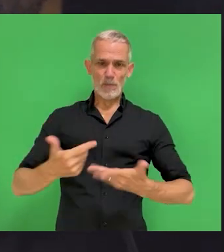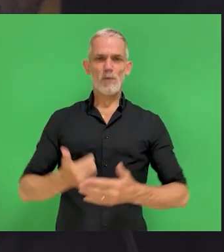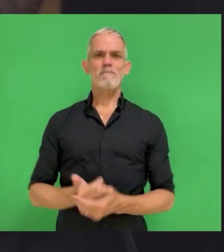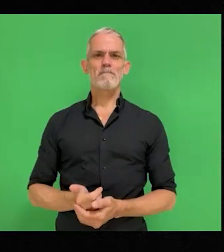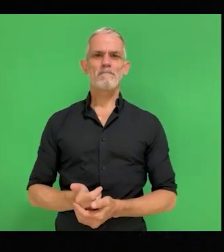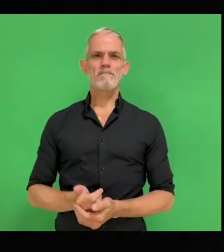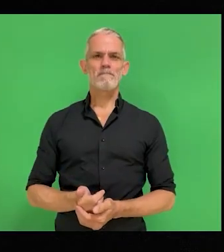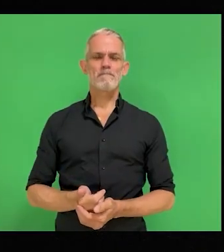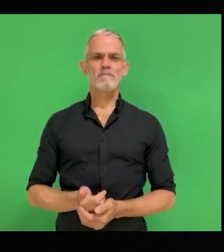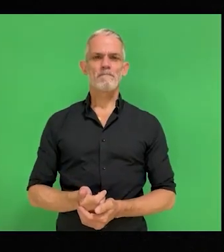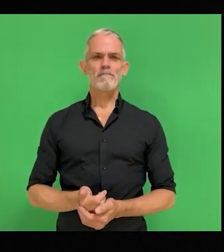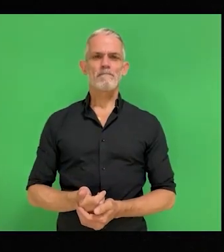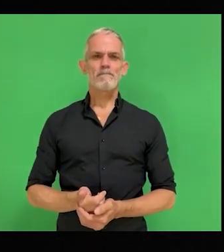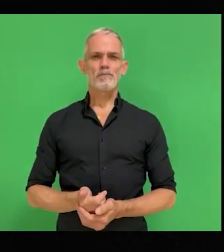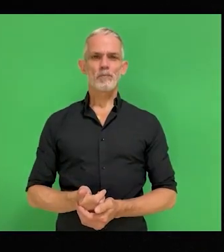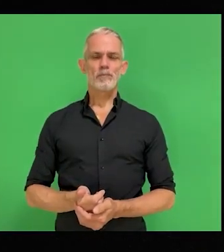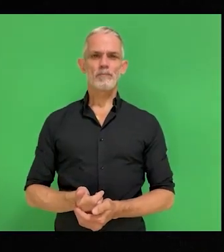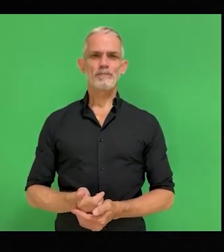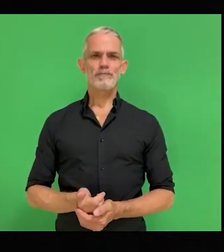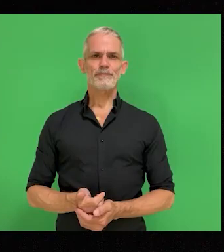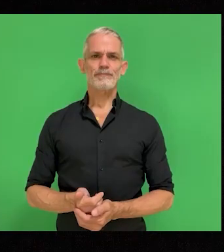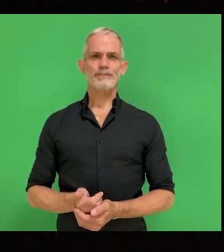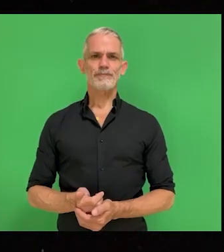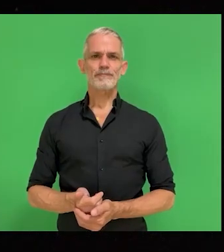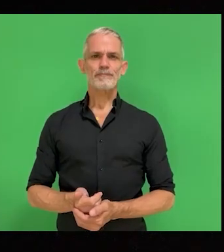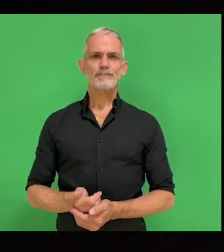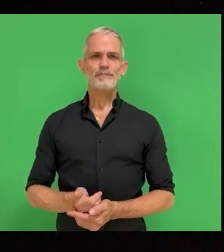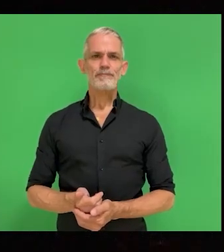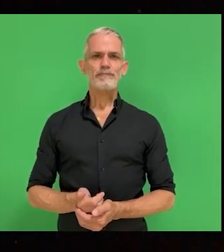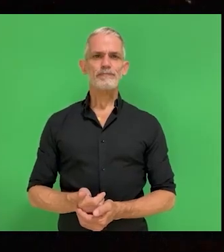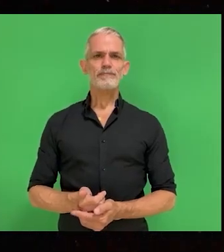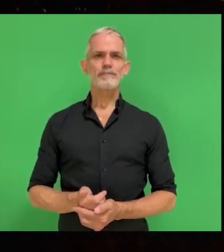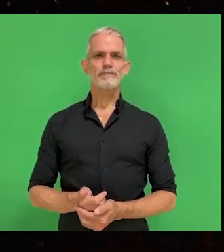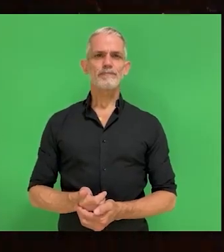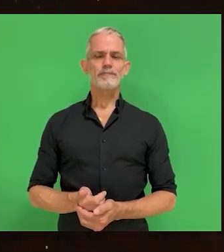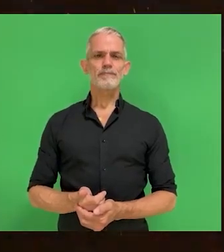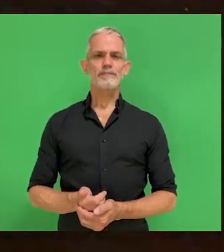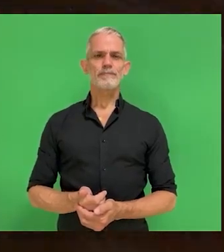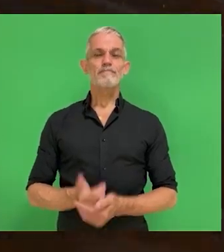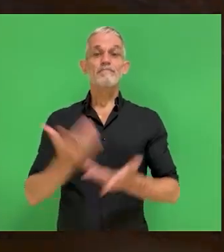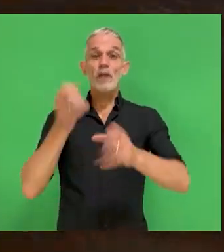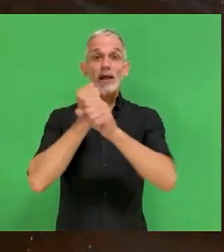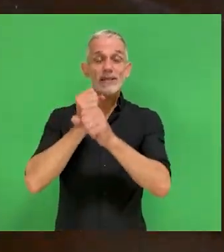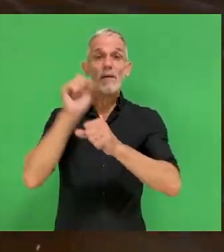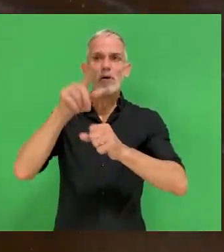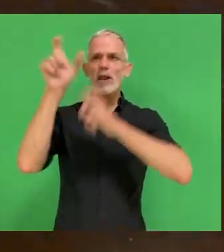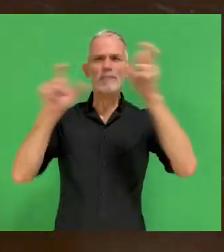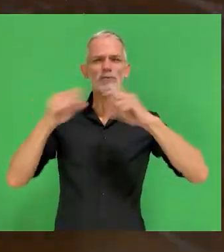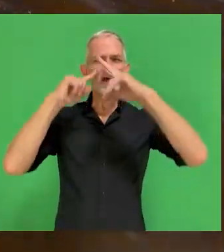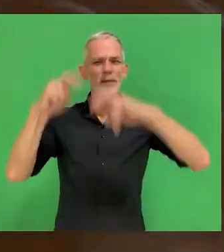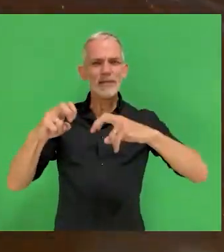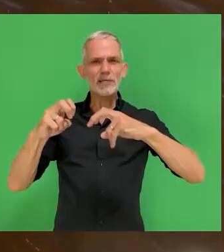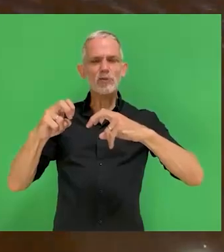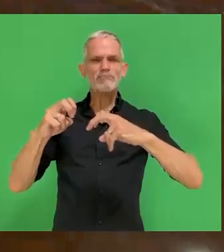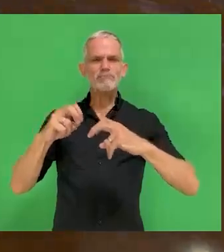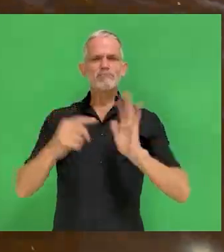La imagen poco nítida de la ciudad iluminada se mezcla con la del río de agua barrosa. El trabajo de quienes investigan se